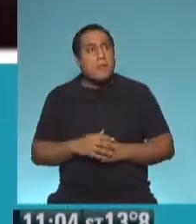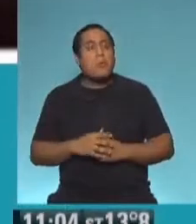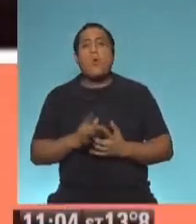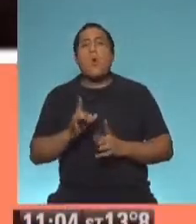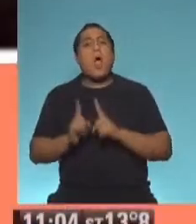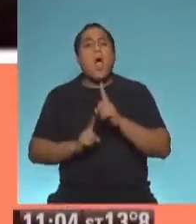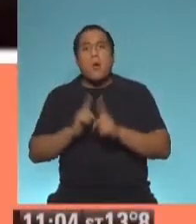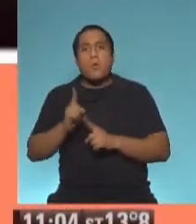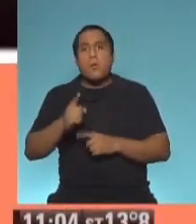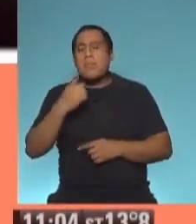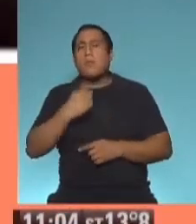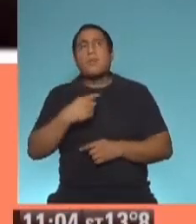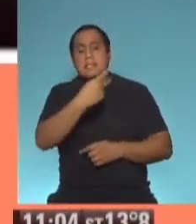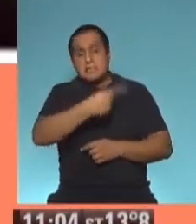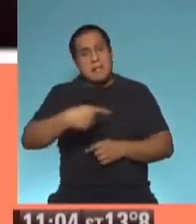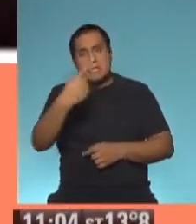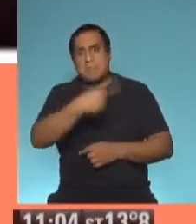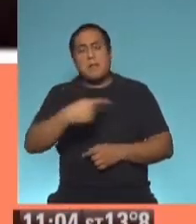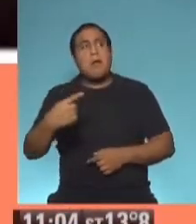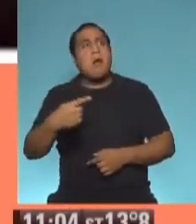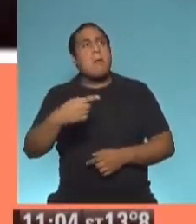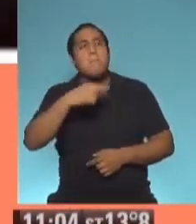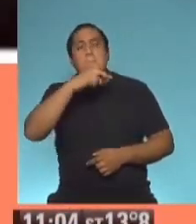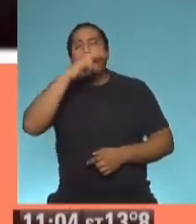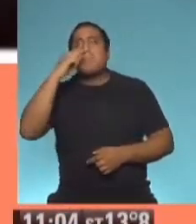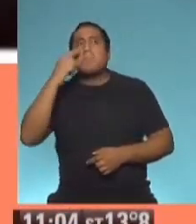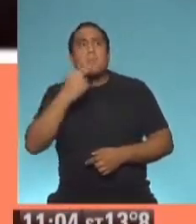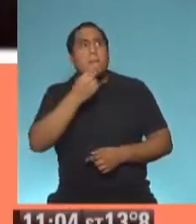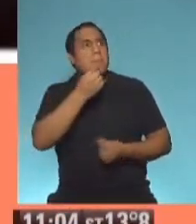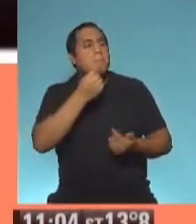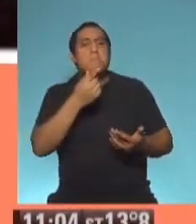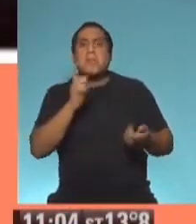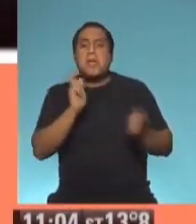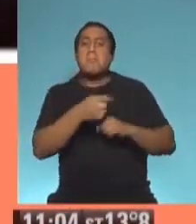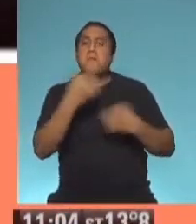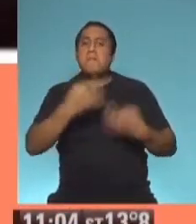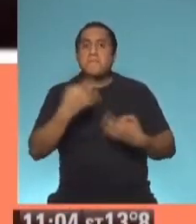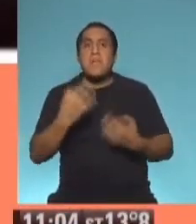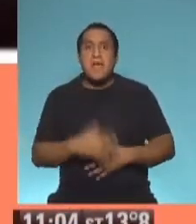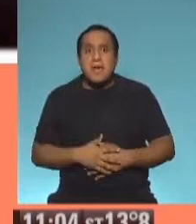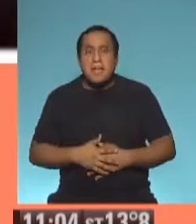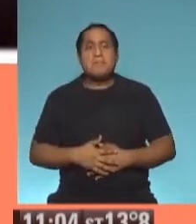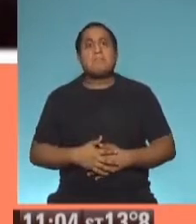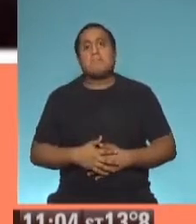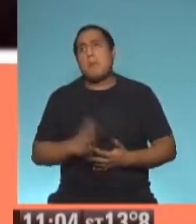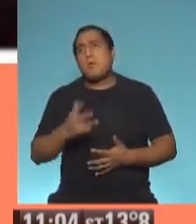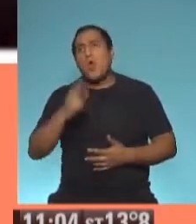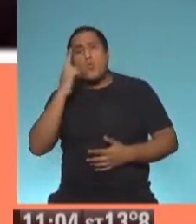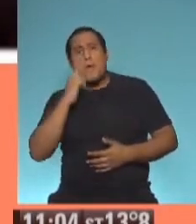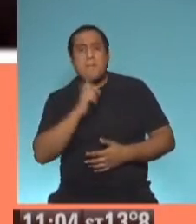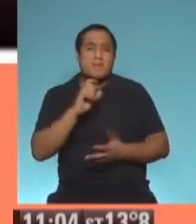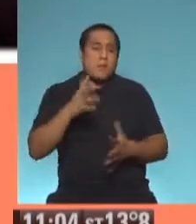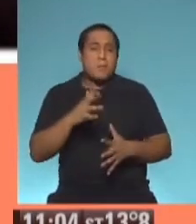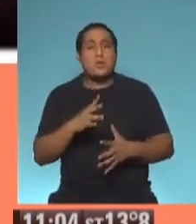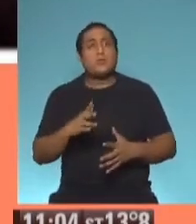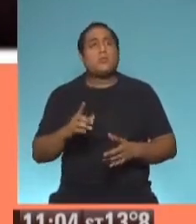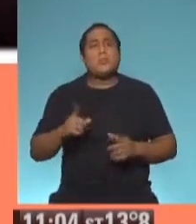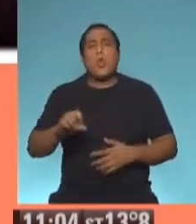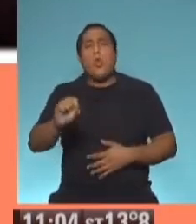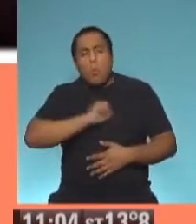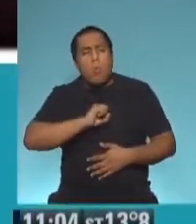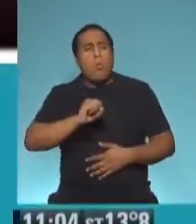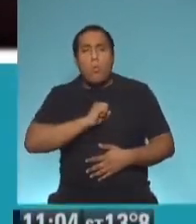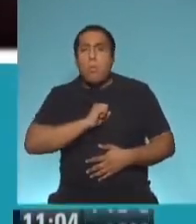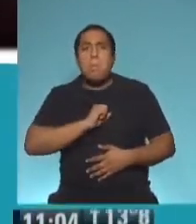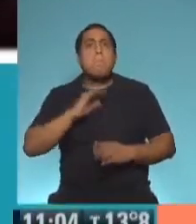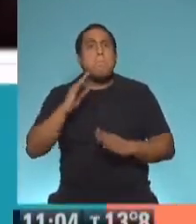a las pocas semanas, pero entre 1 y 9 meses prácticamente se recupera la capacidad de ejercicio y baja la tos en los pacientes